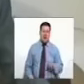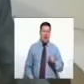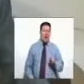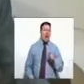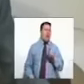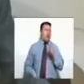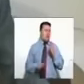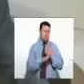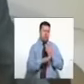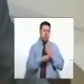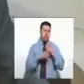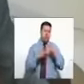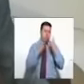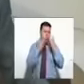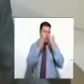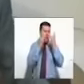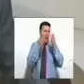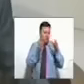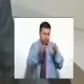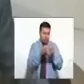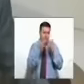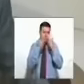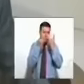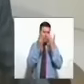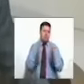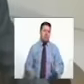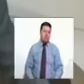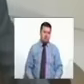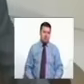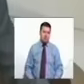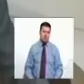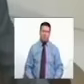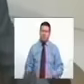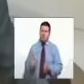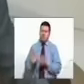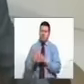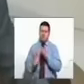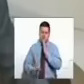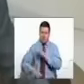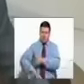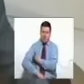unas circunstancias más graves aún que nos